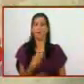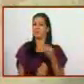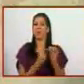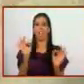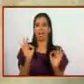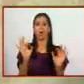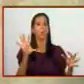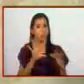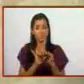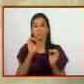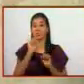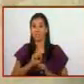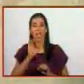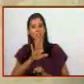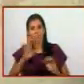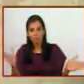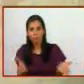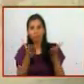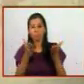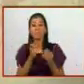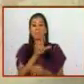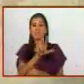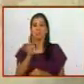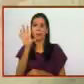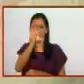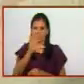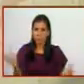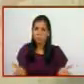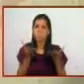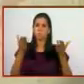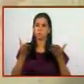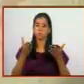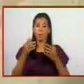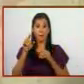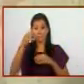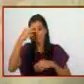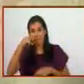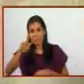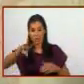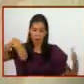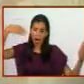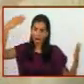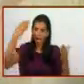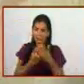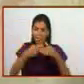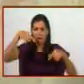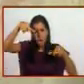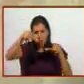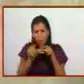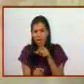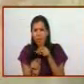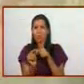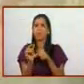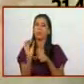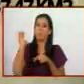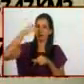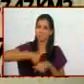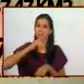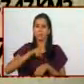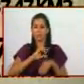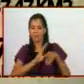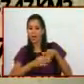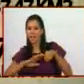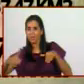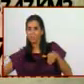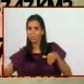Este es el ánimo que impulsa a 33 naciones, desde México hasta la Patagonia, incluyendo al Caribe insular.